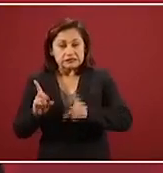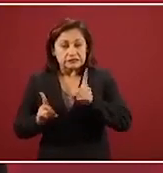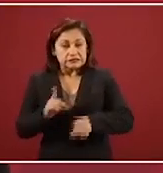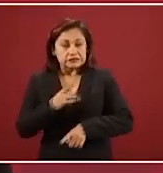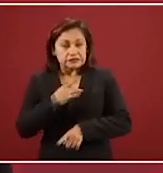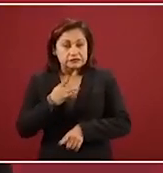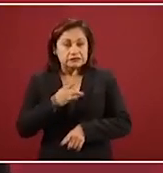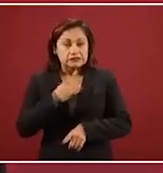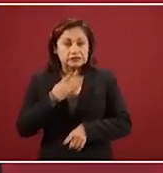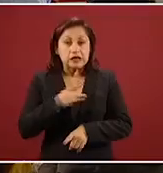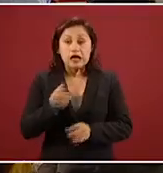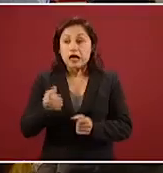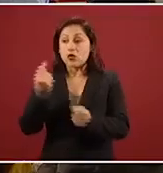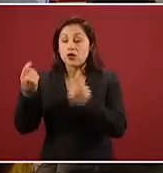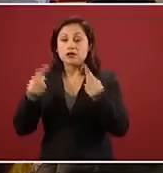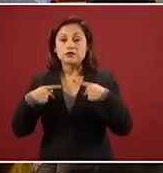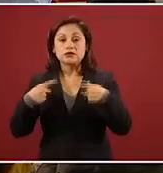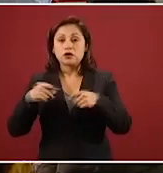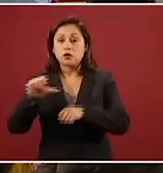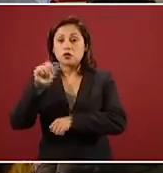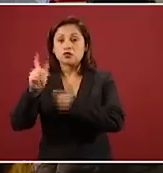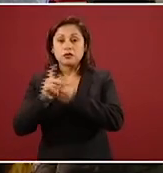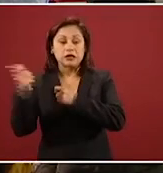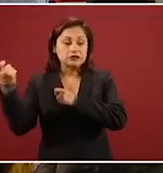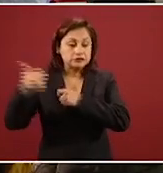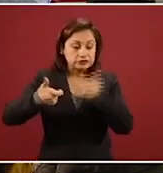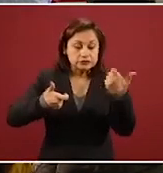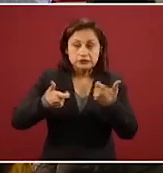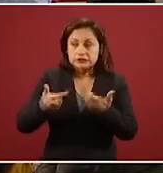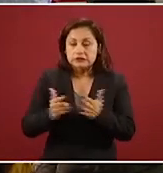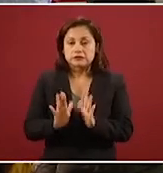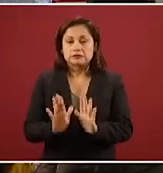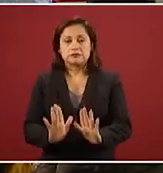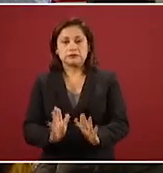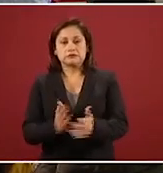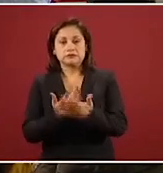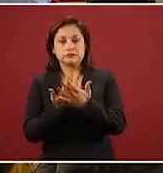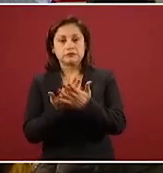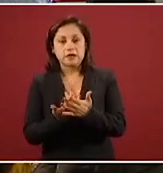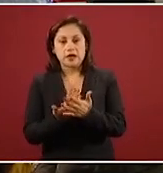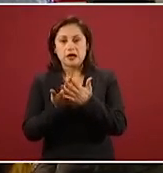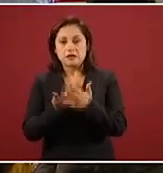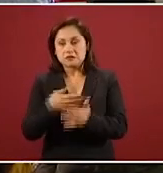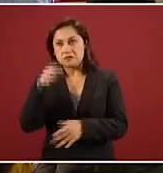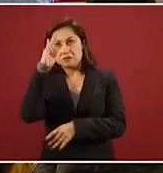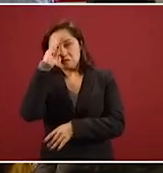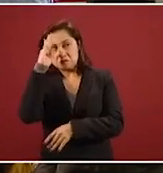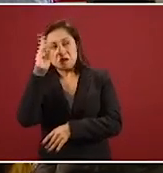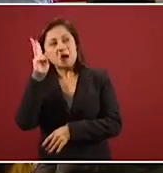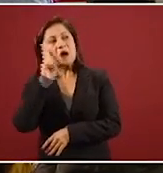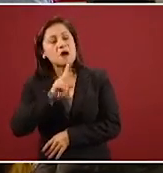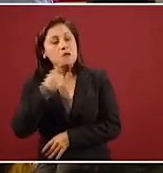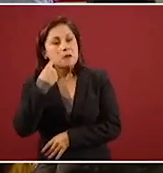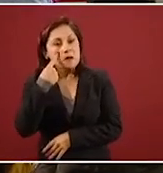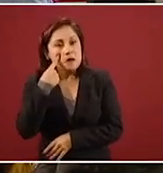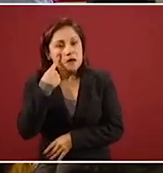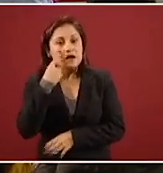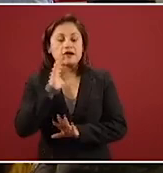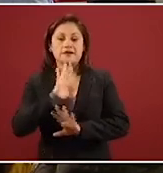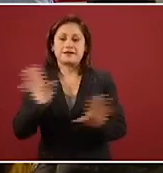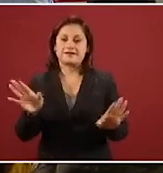habían estado expectantes de qué es lo que ocurriría con el tratado. Entonces, les voy a mostrar